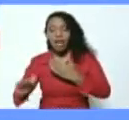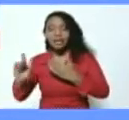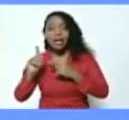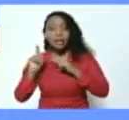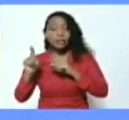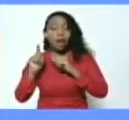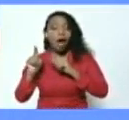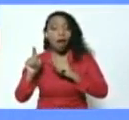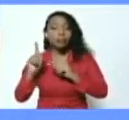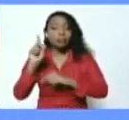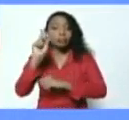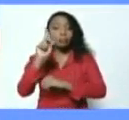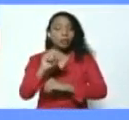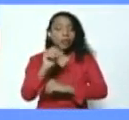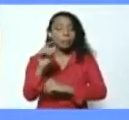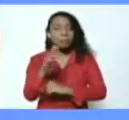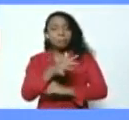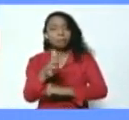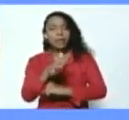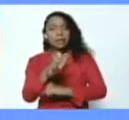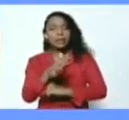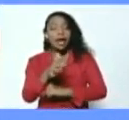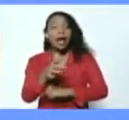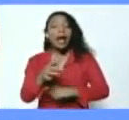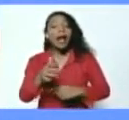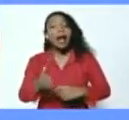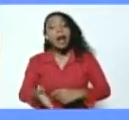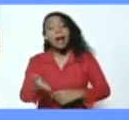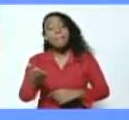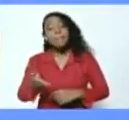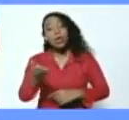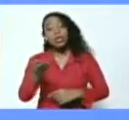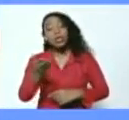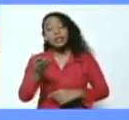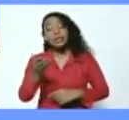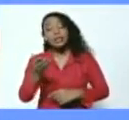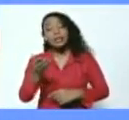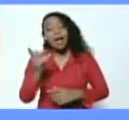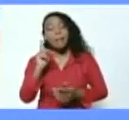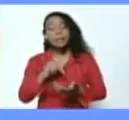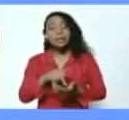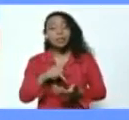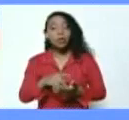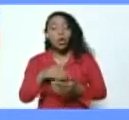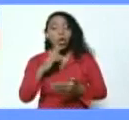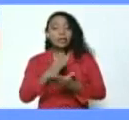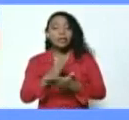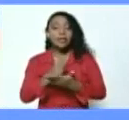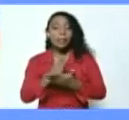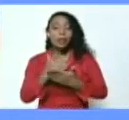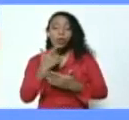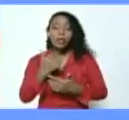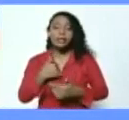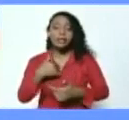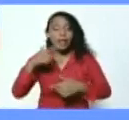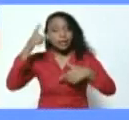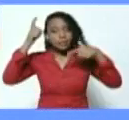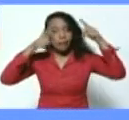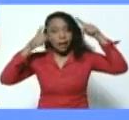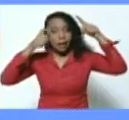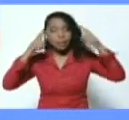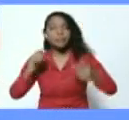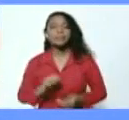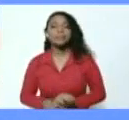allí también me parece la importancia de tener presente lo que siempre nos decía Chávez.